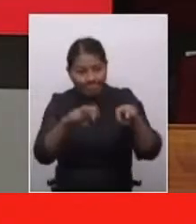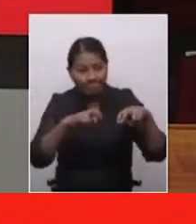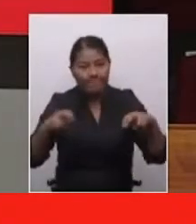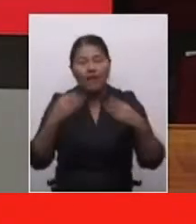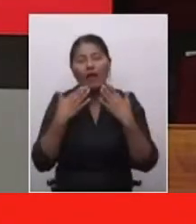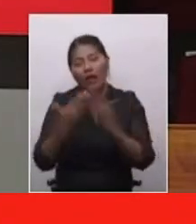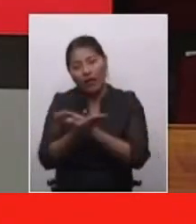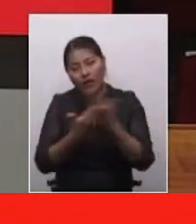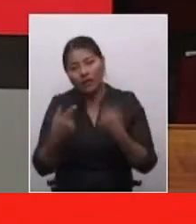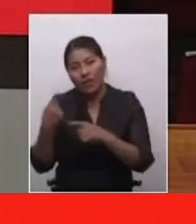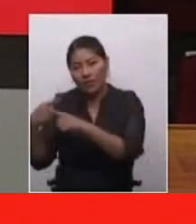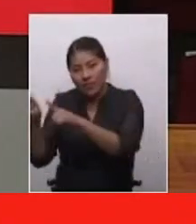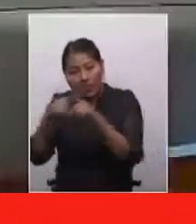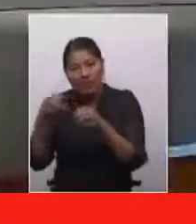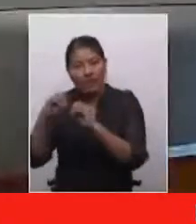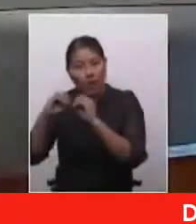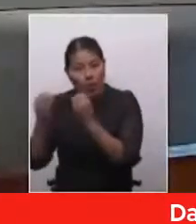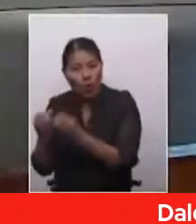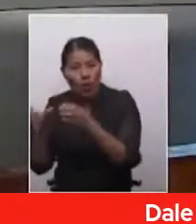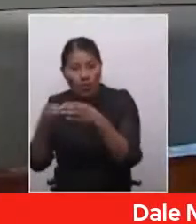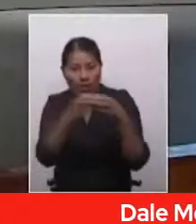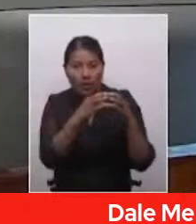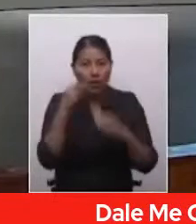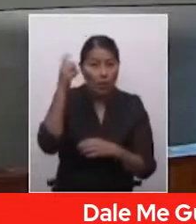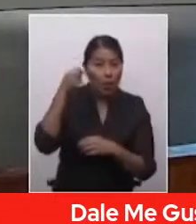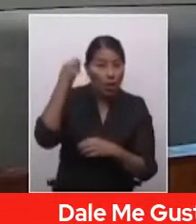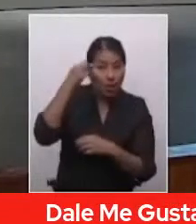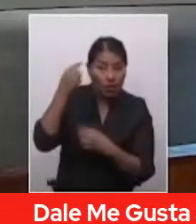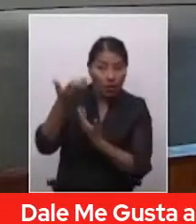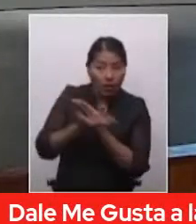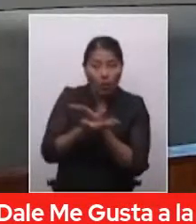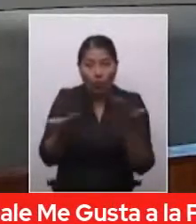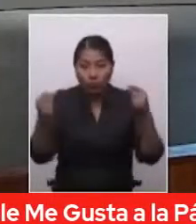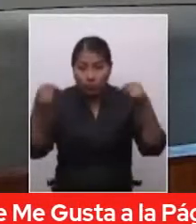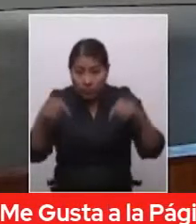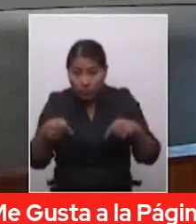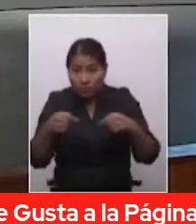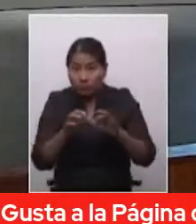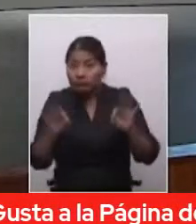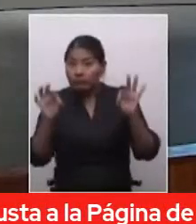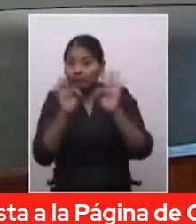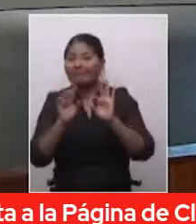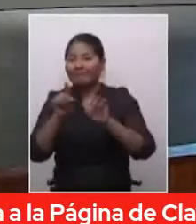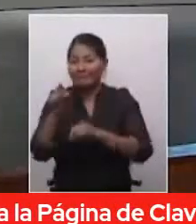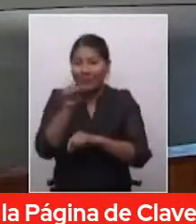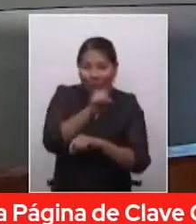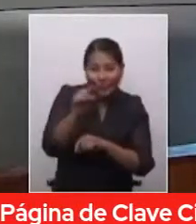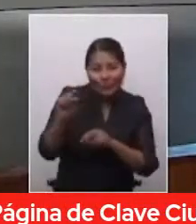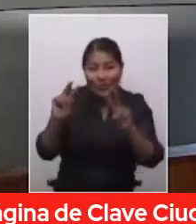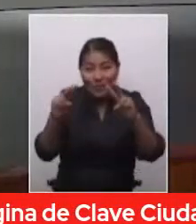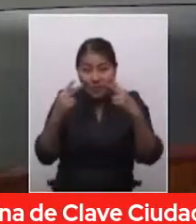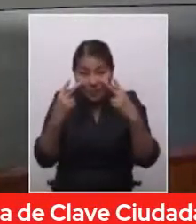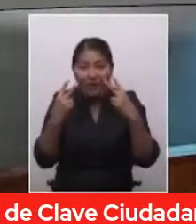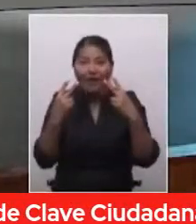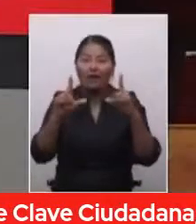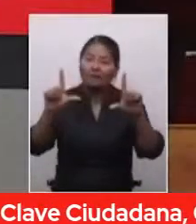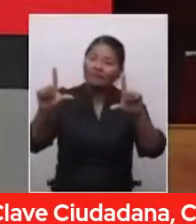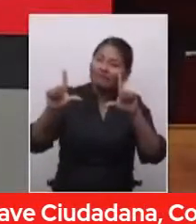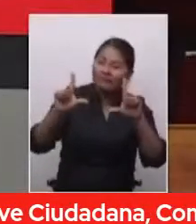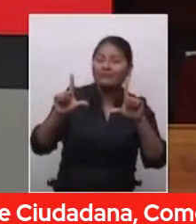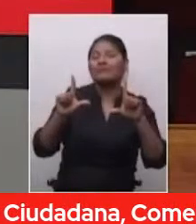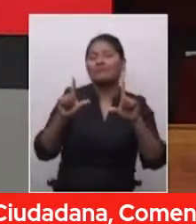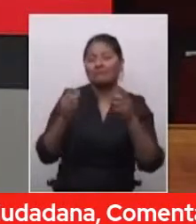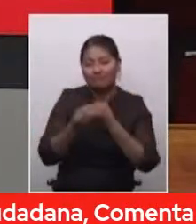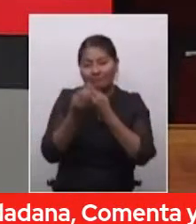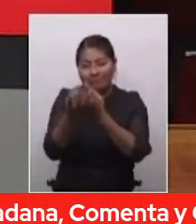candidatas de las diferentes organizaciones políticas en este importante evento. Y también a ustedes, los televidentes, quienes contarán con mayor